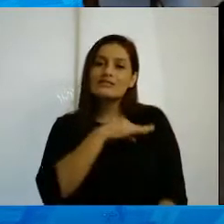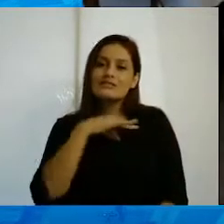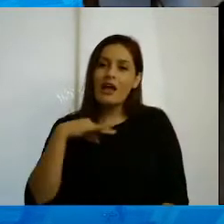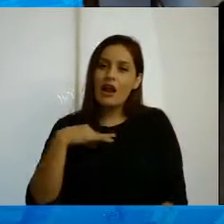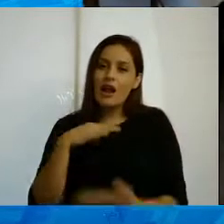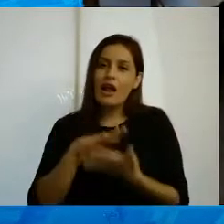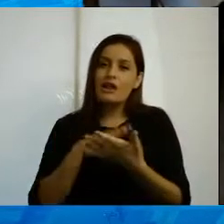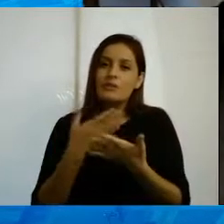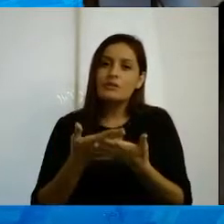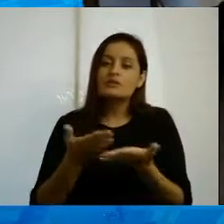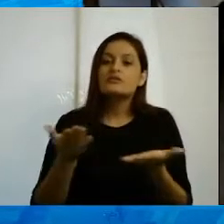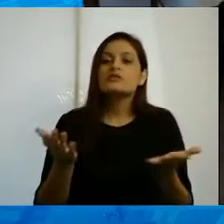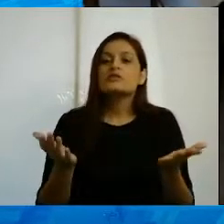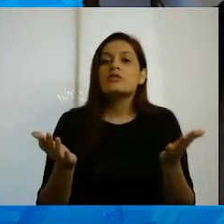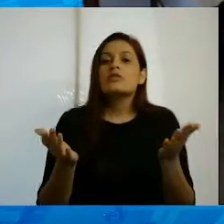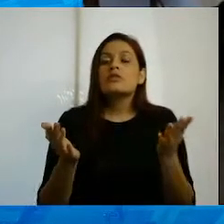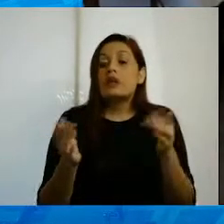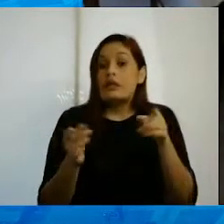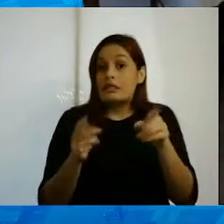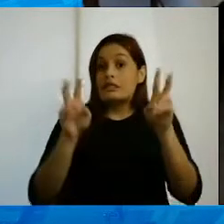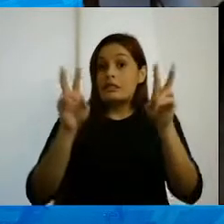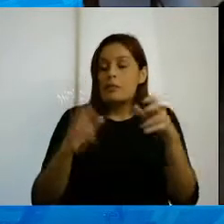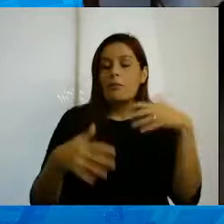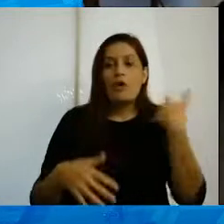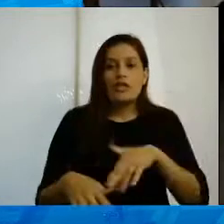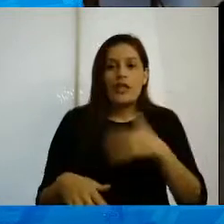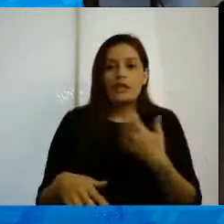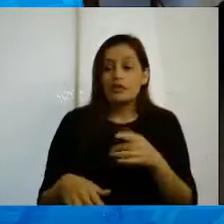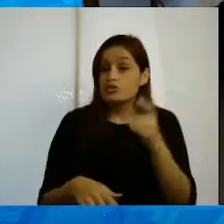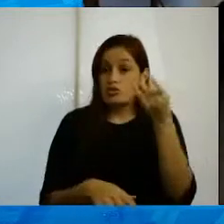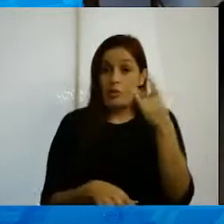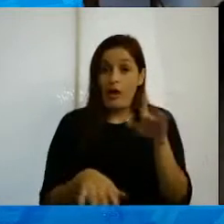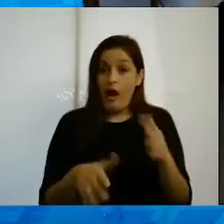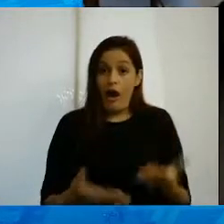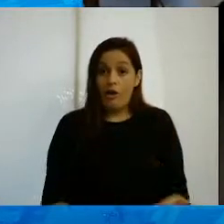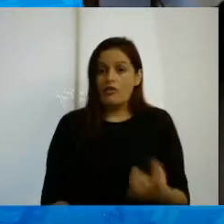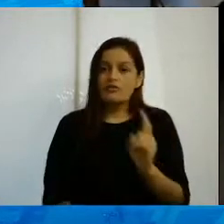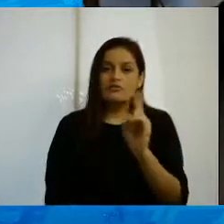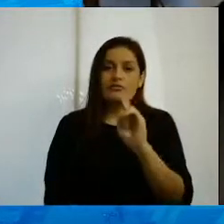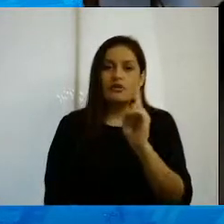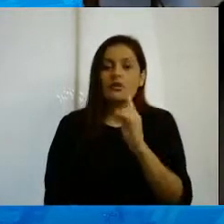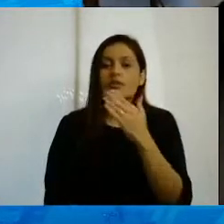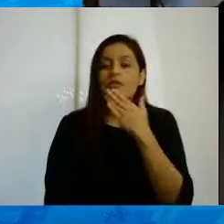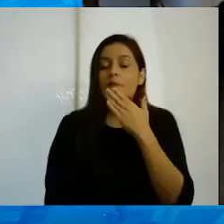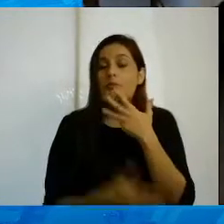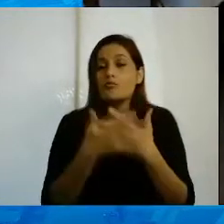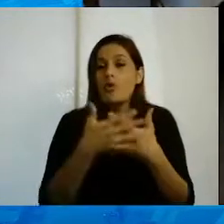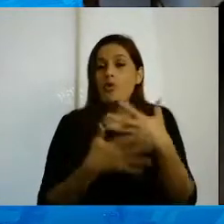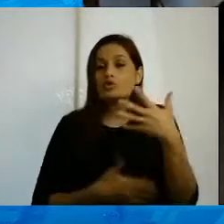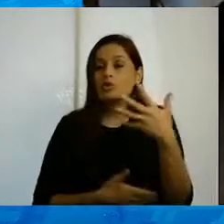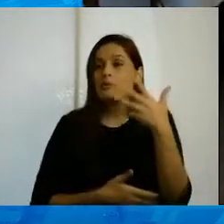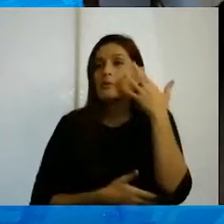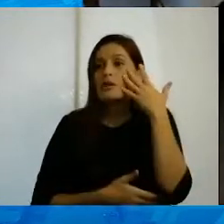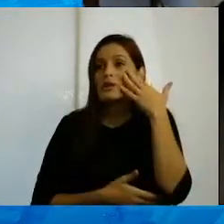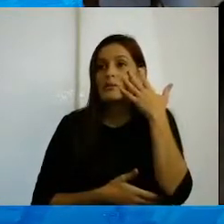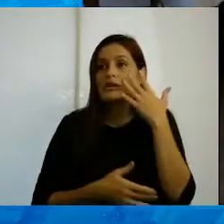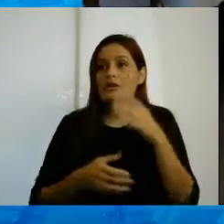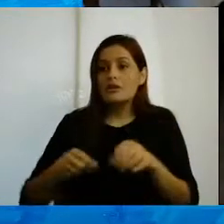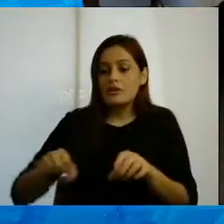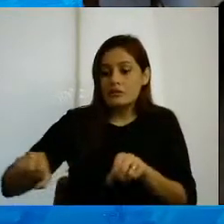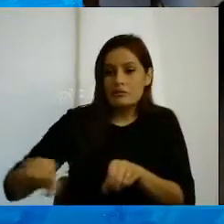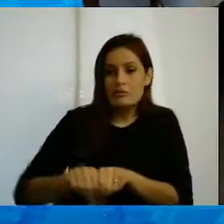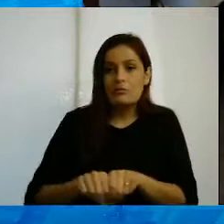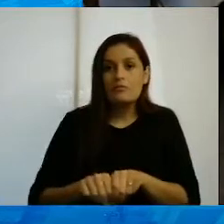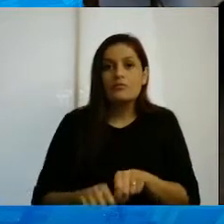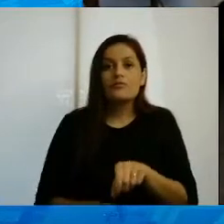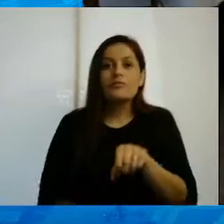la Seremi de cierto de salud, que es un tema súper importante, y no solamente en este caso, sino que hay temas de Melipilla, de alcantarillado, el pimiento